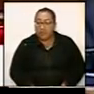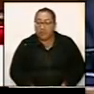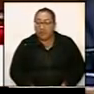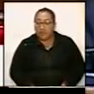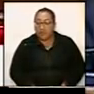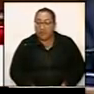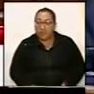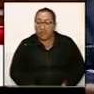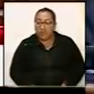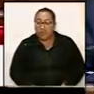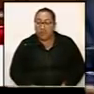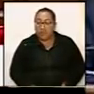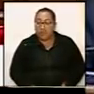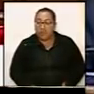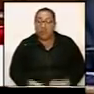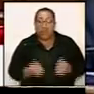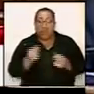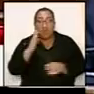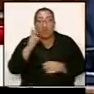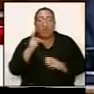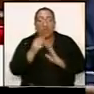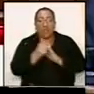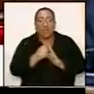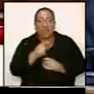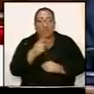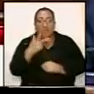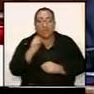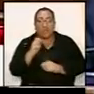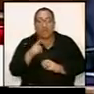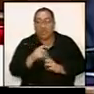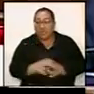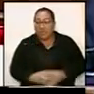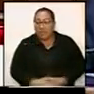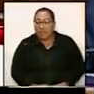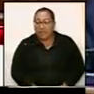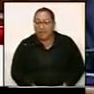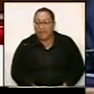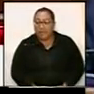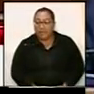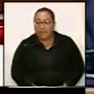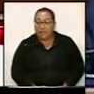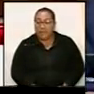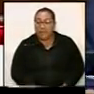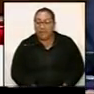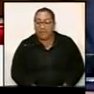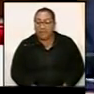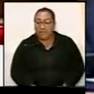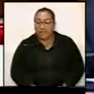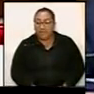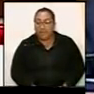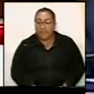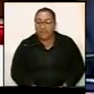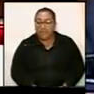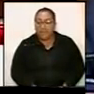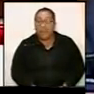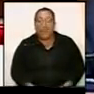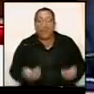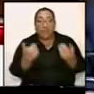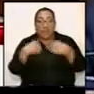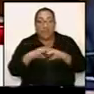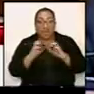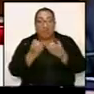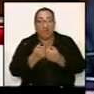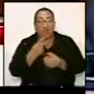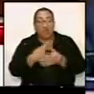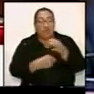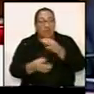por un mandato de la Constitución, artículo 130 de ella, vienen hasta esta representación nacional